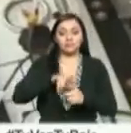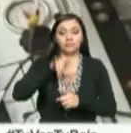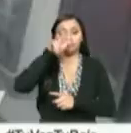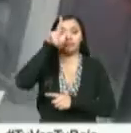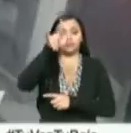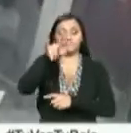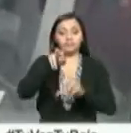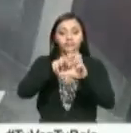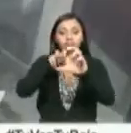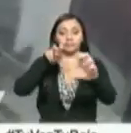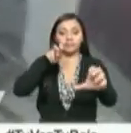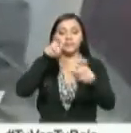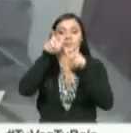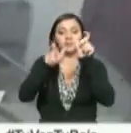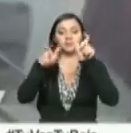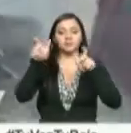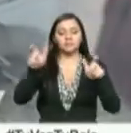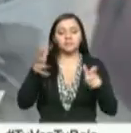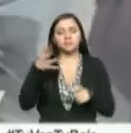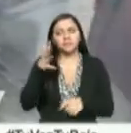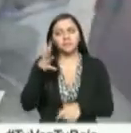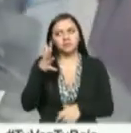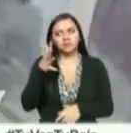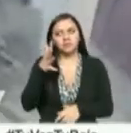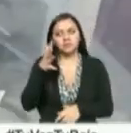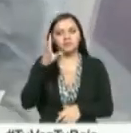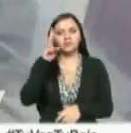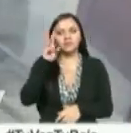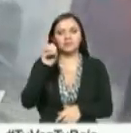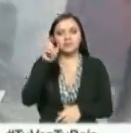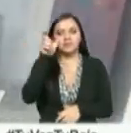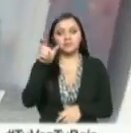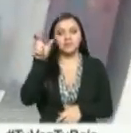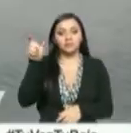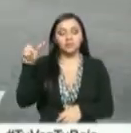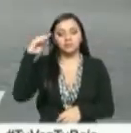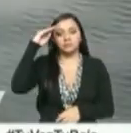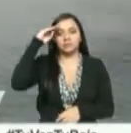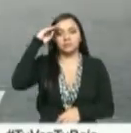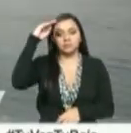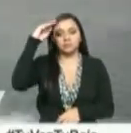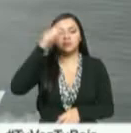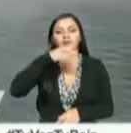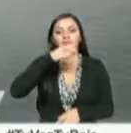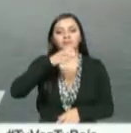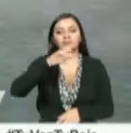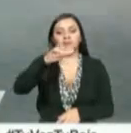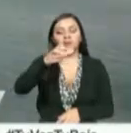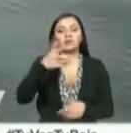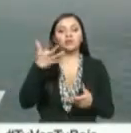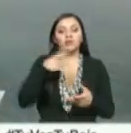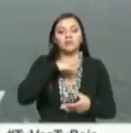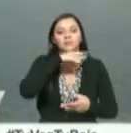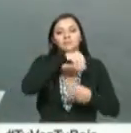los integrantes del coro del Ejército Rojo, que iban a pasar la Nochevieja con los soldados desplegados en Siria.